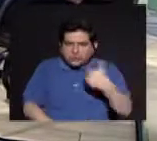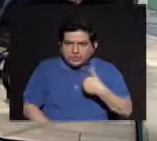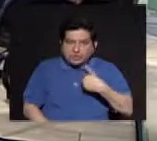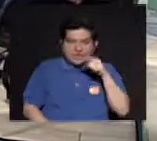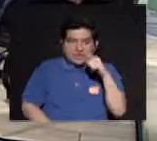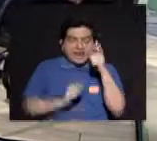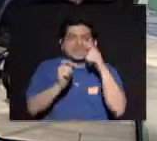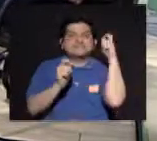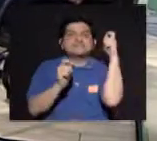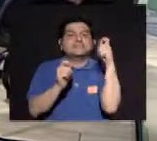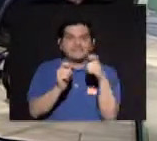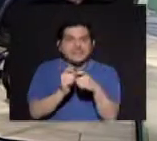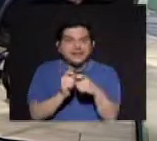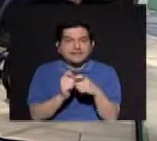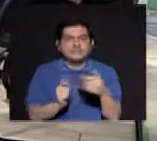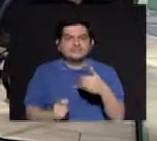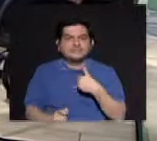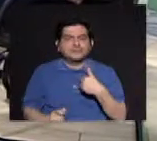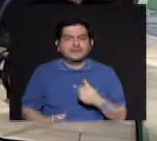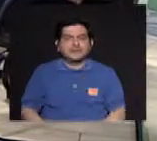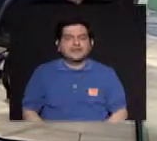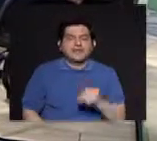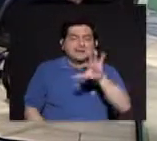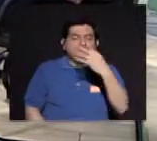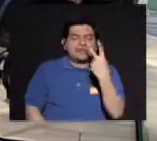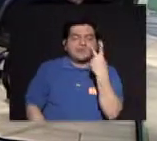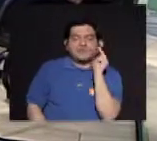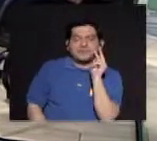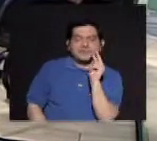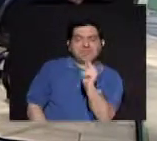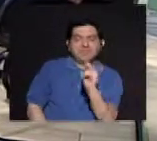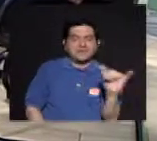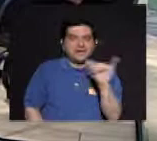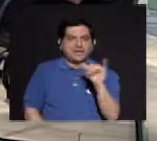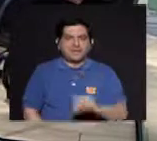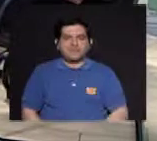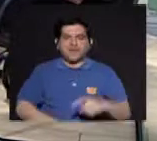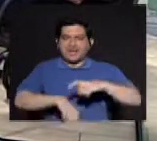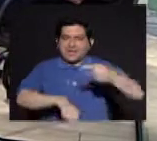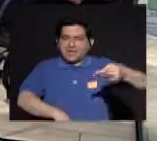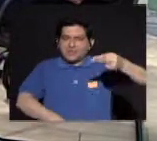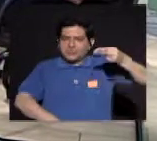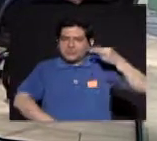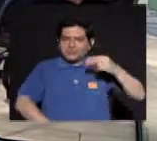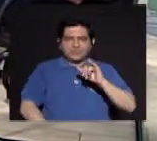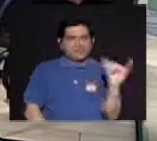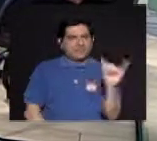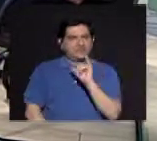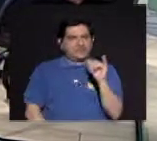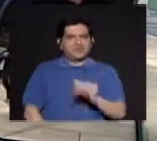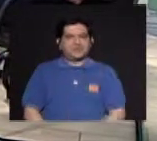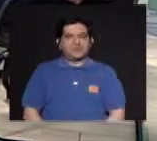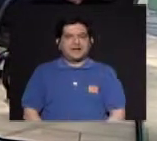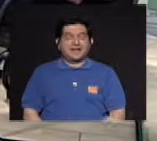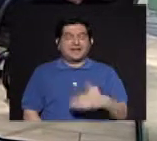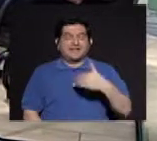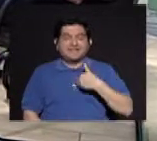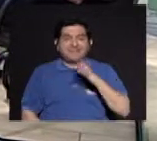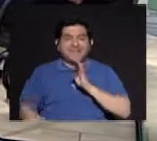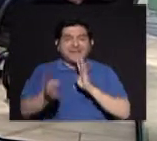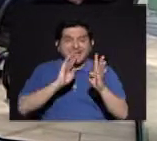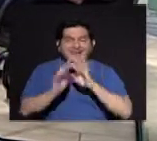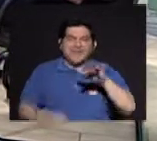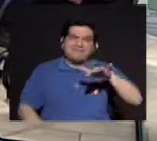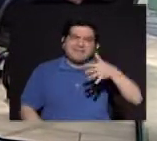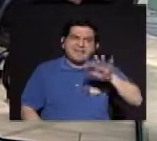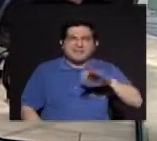experiencia. Este era muy específico, ¿verdad? Porque tenían que verse de cierta forma, además era de época y además de eso tenían